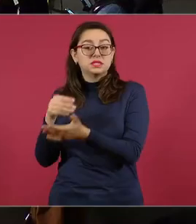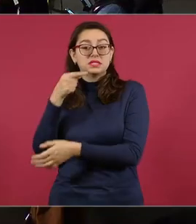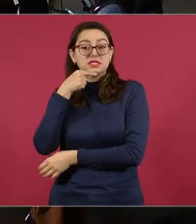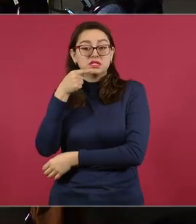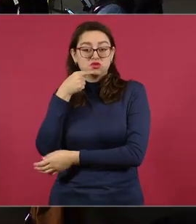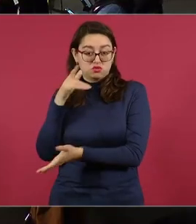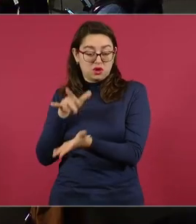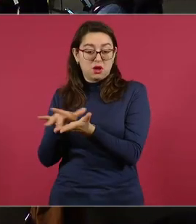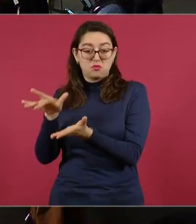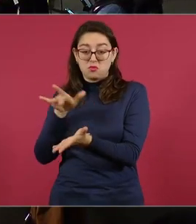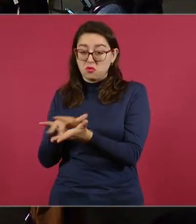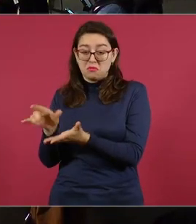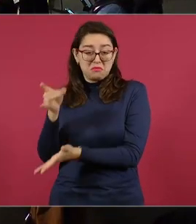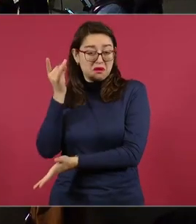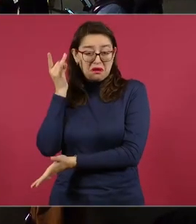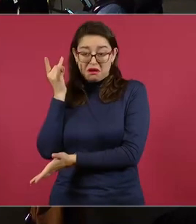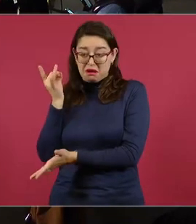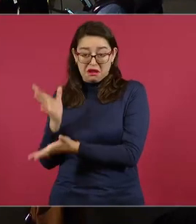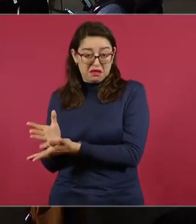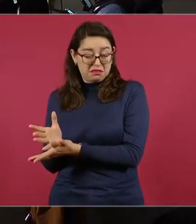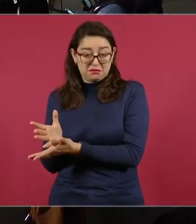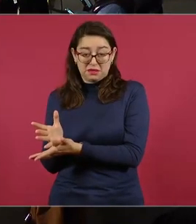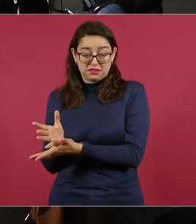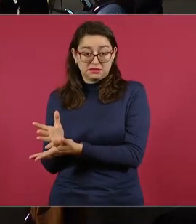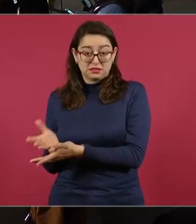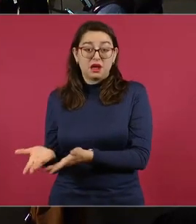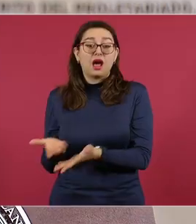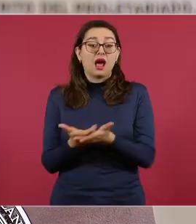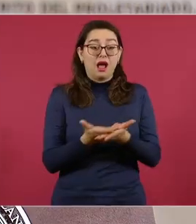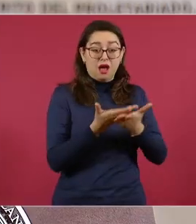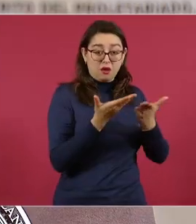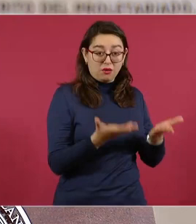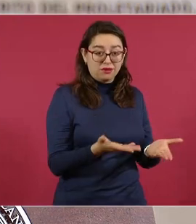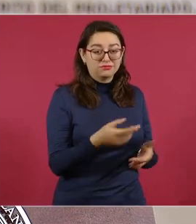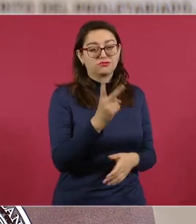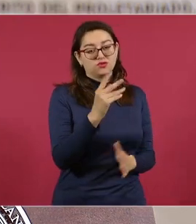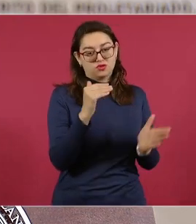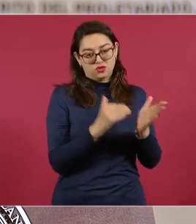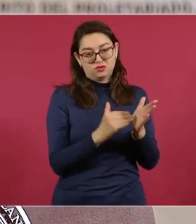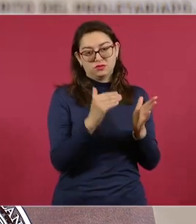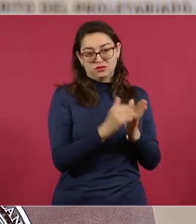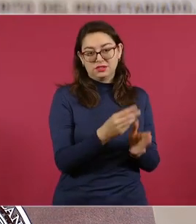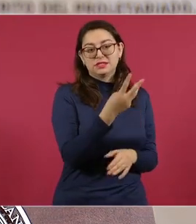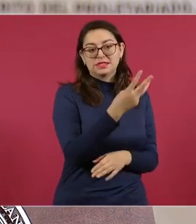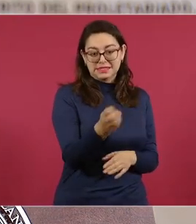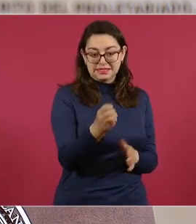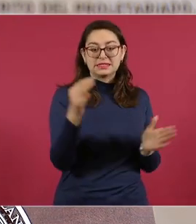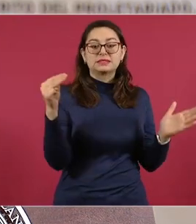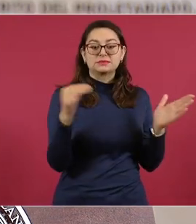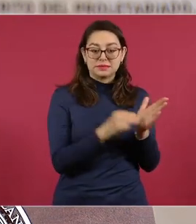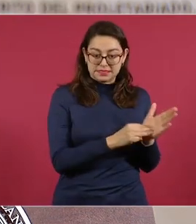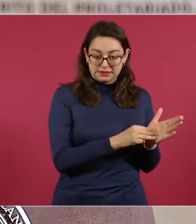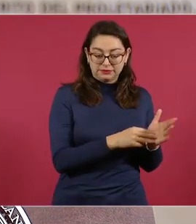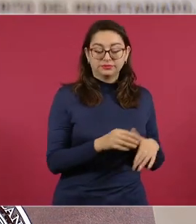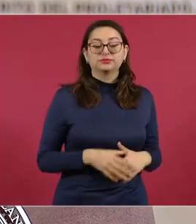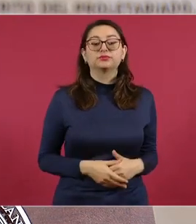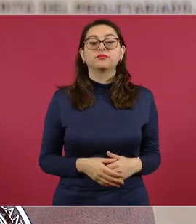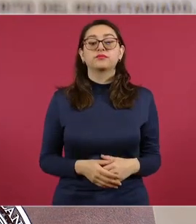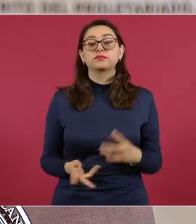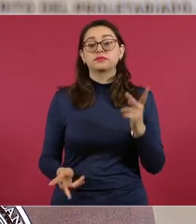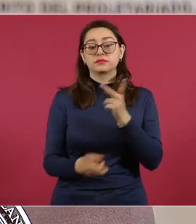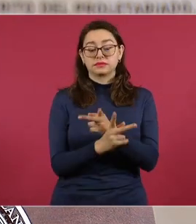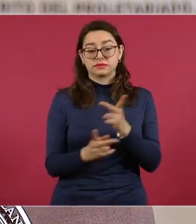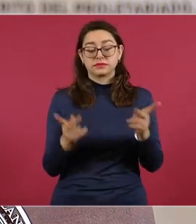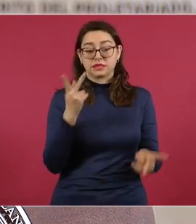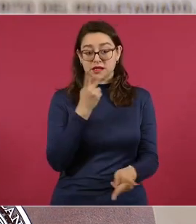apoyo educativo en estas 50.000 escuelas. Hoy son 2.300.000. En el caso de educación media superior, logramos llegar